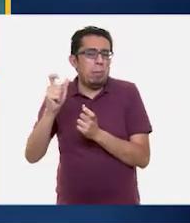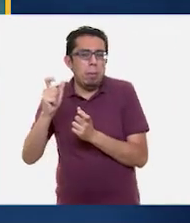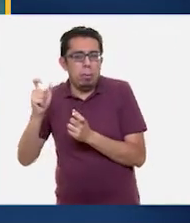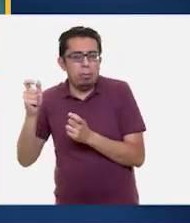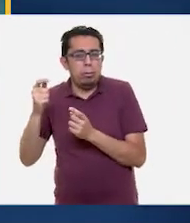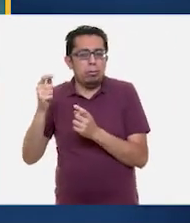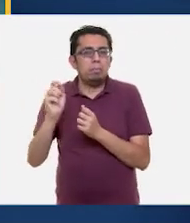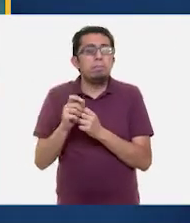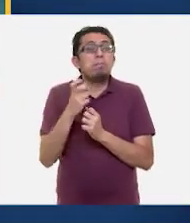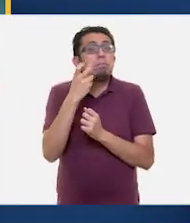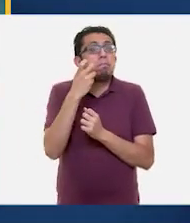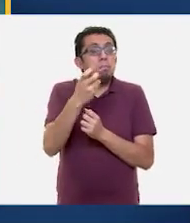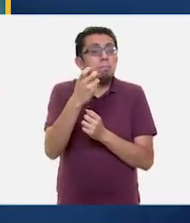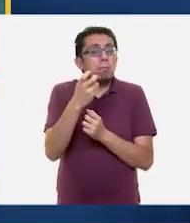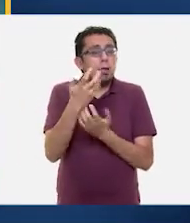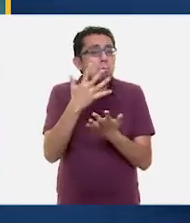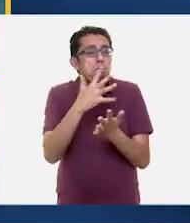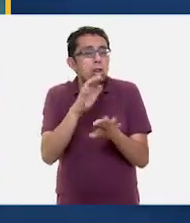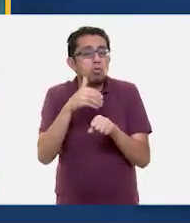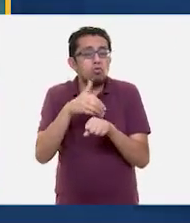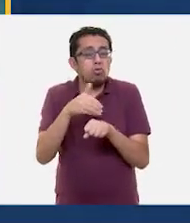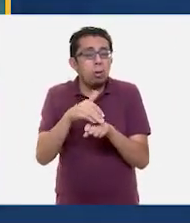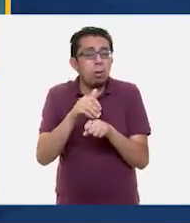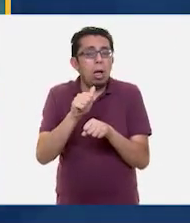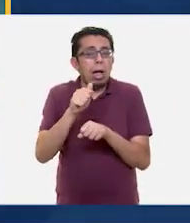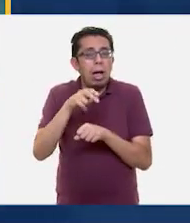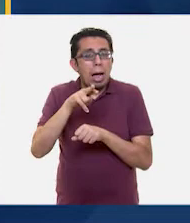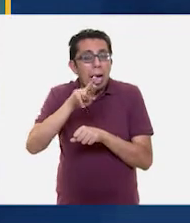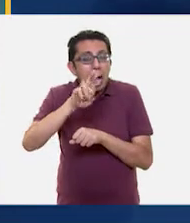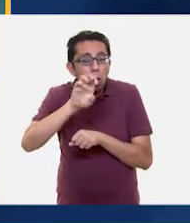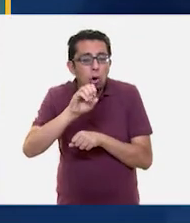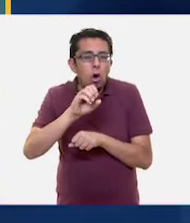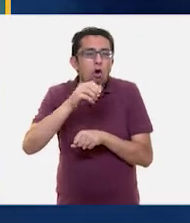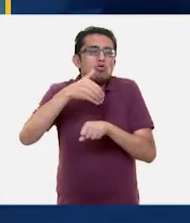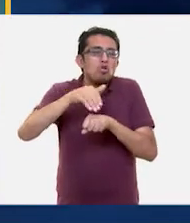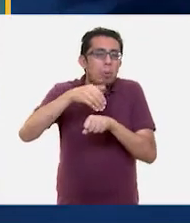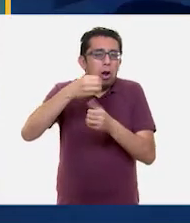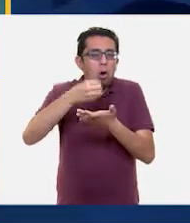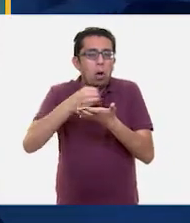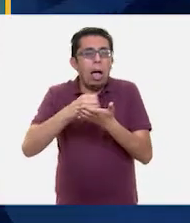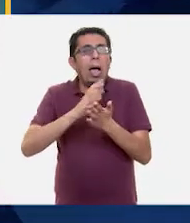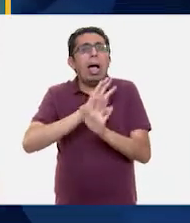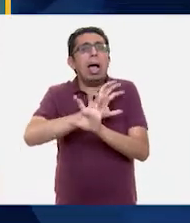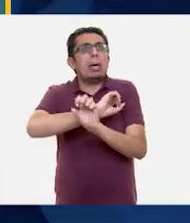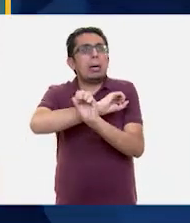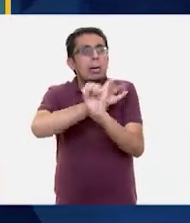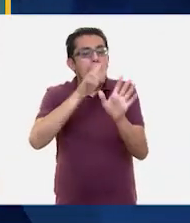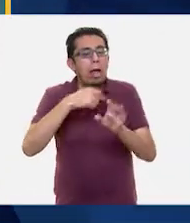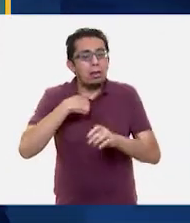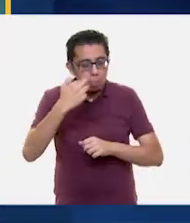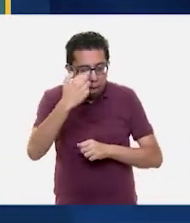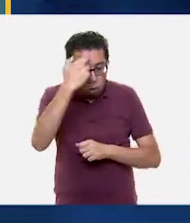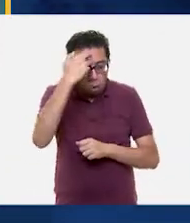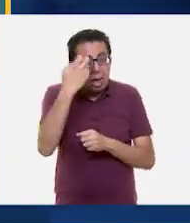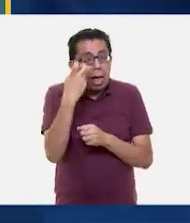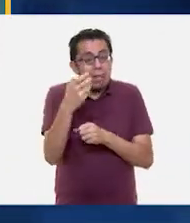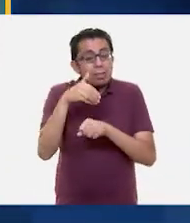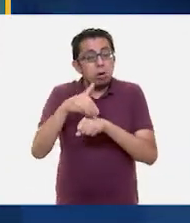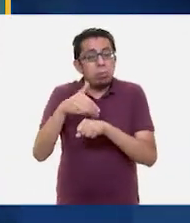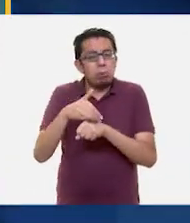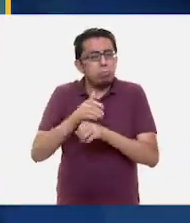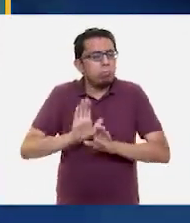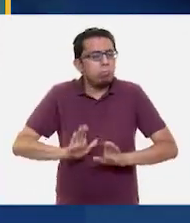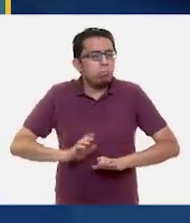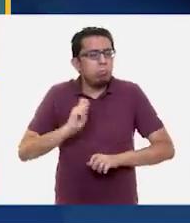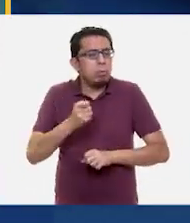1.618033988. ¿Qué es el valor aproximado del número áureo o número de oro? ¡Claro! ¡Ya me acordé! Se dice que este número tiene la cualidad